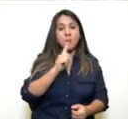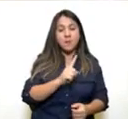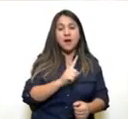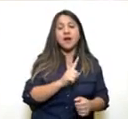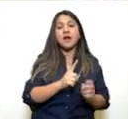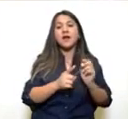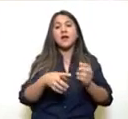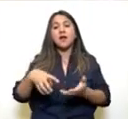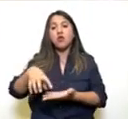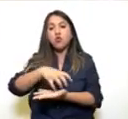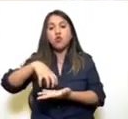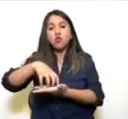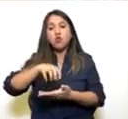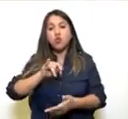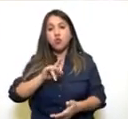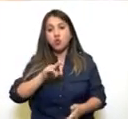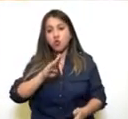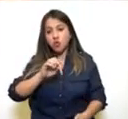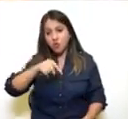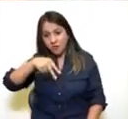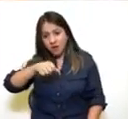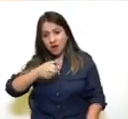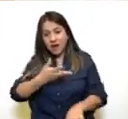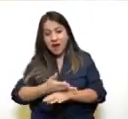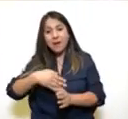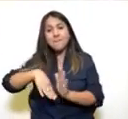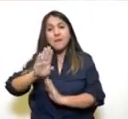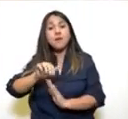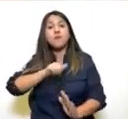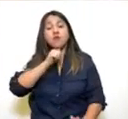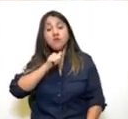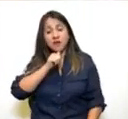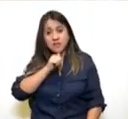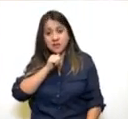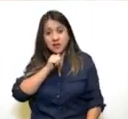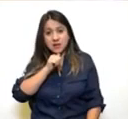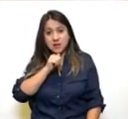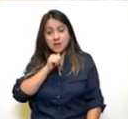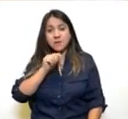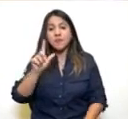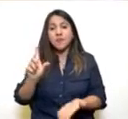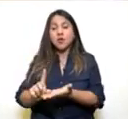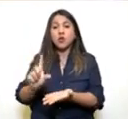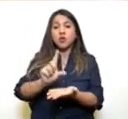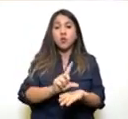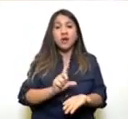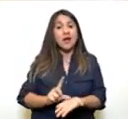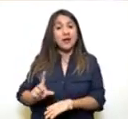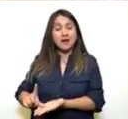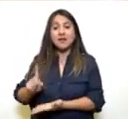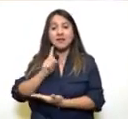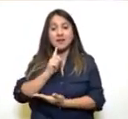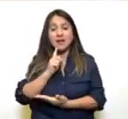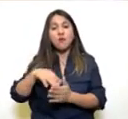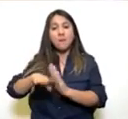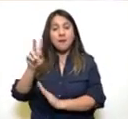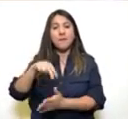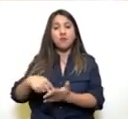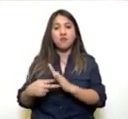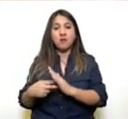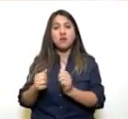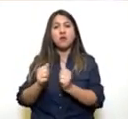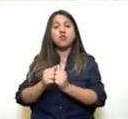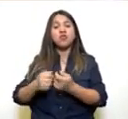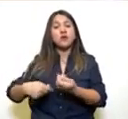donde hay mayor pobreza es los lugares donde tenemos más problemas con el